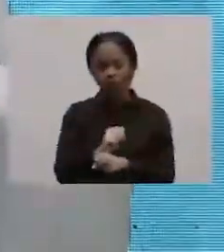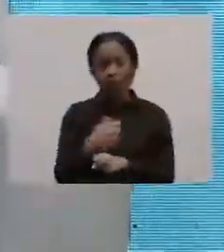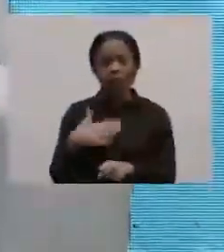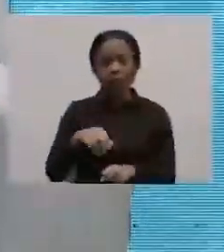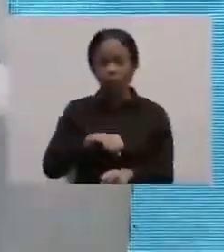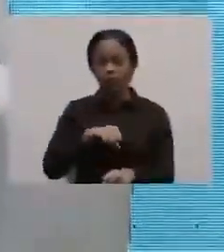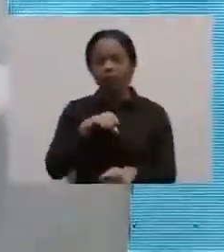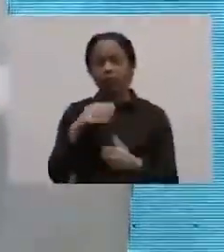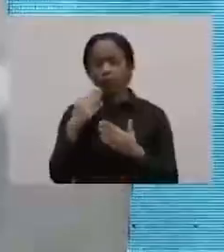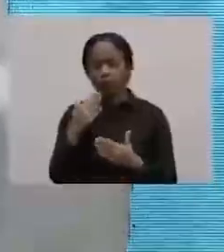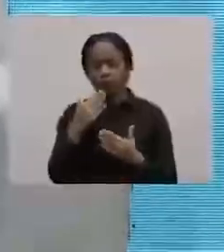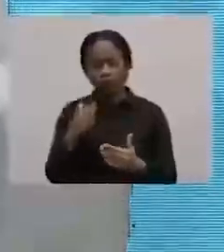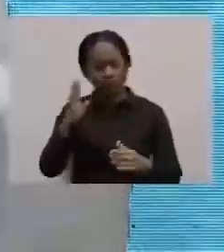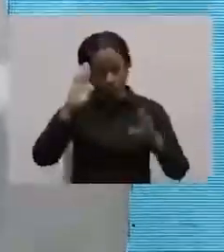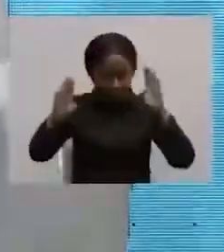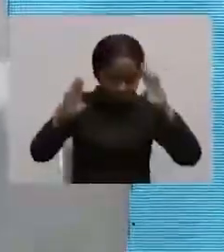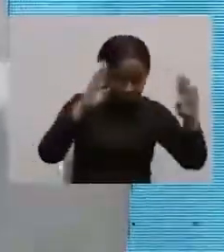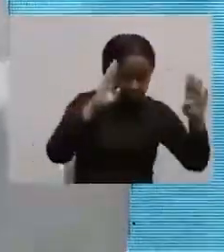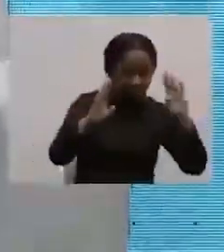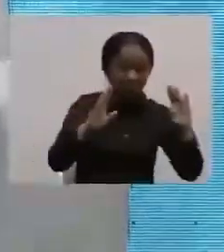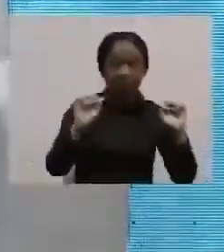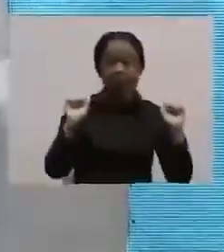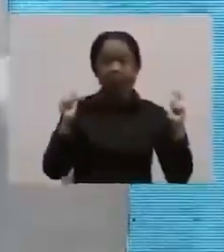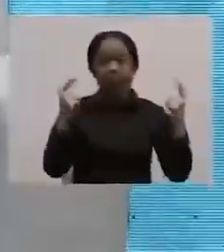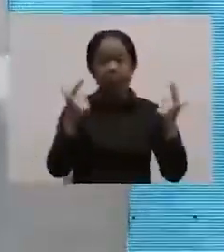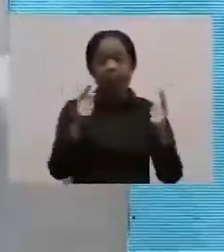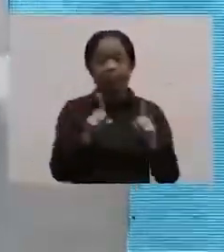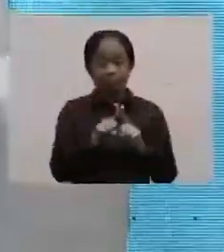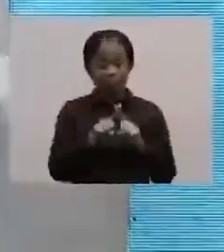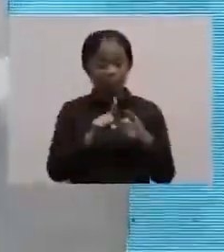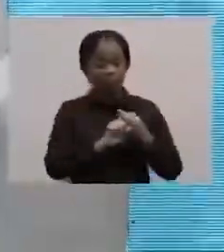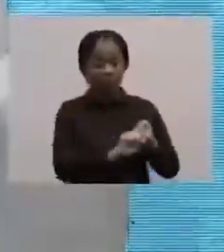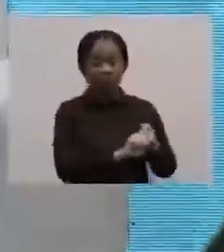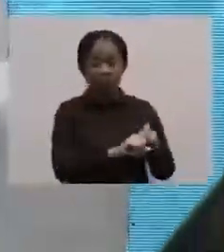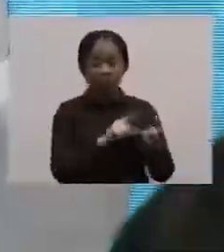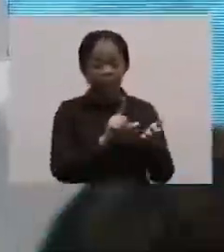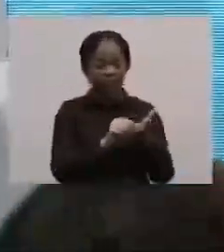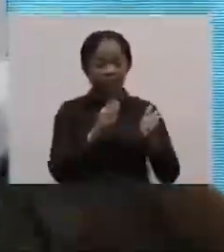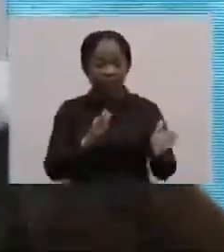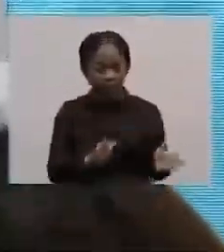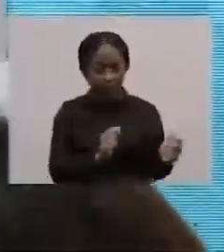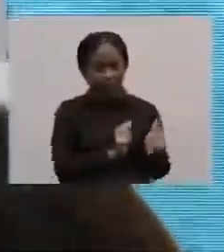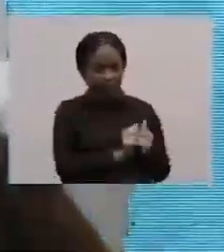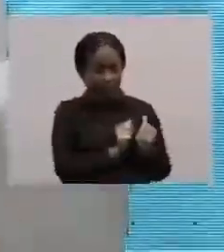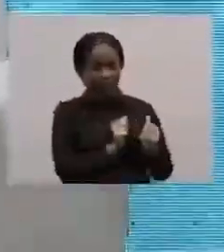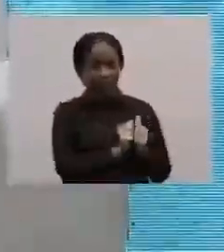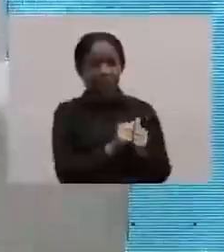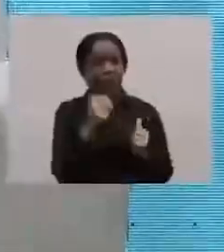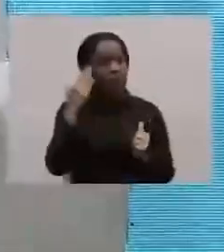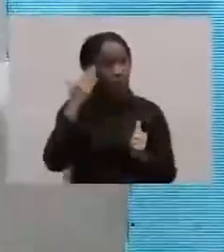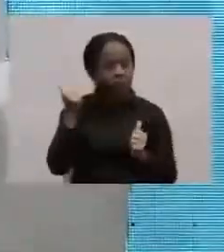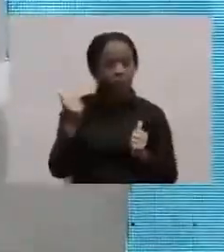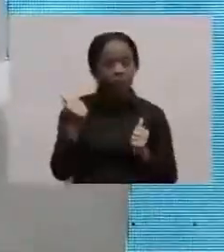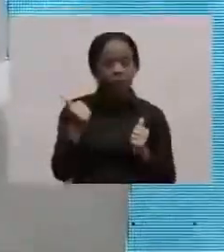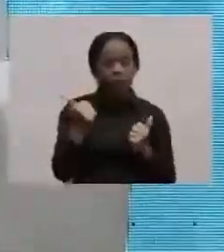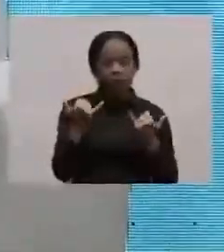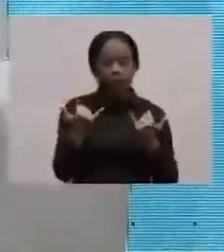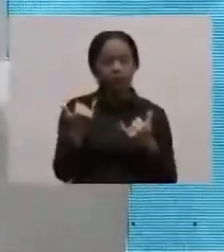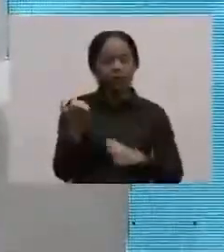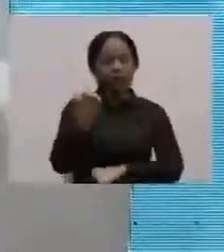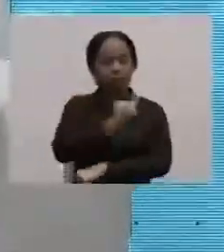invitación. Un saludo y un abrazo especial a los compañeros periodistas. Porque, bueno, dentro del marco de